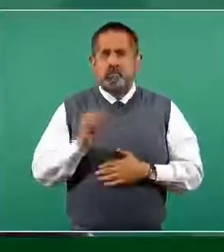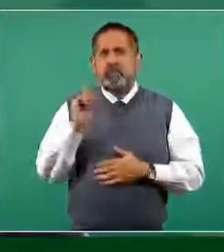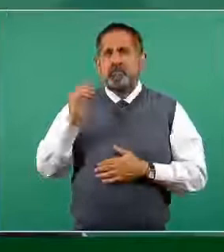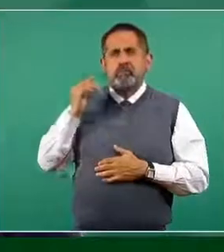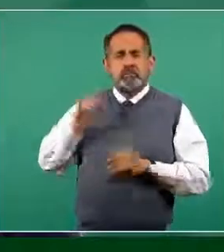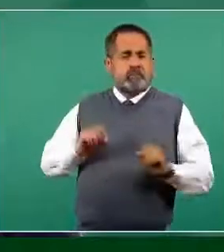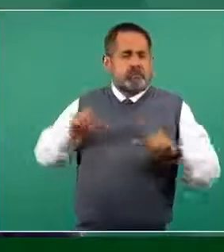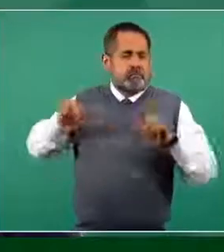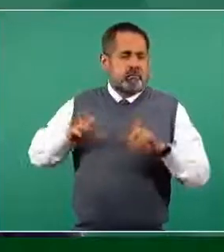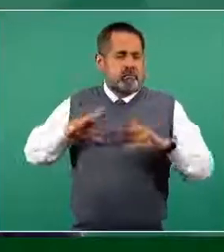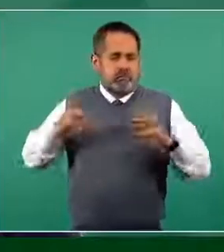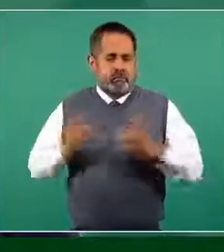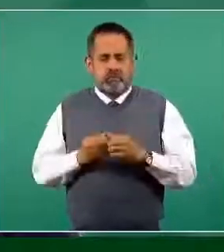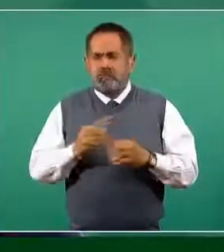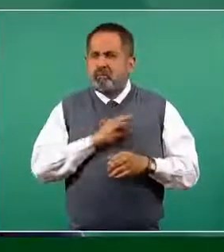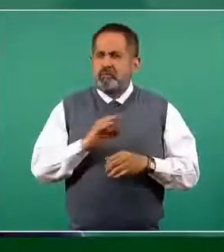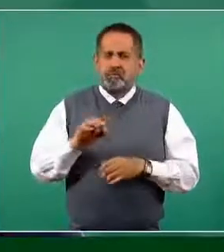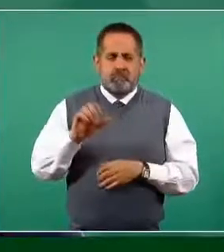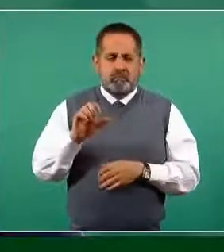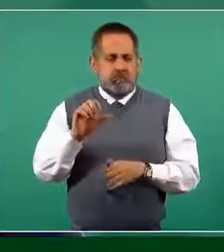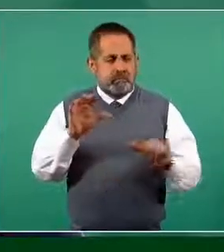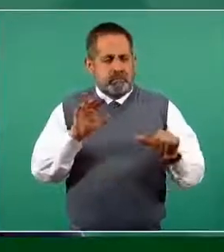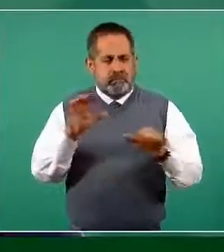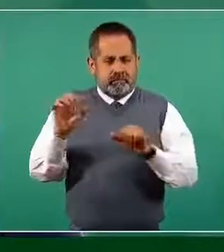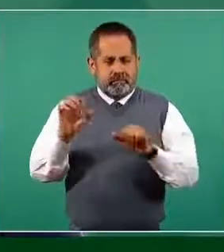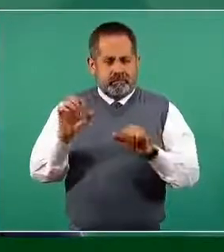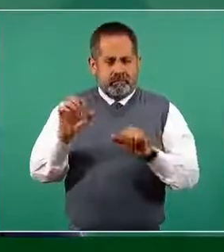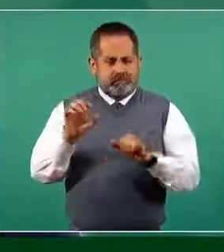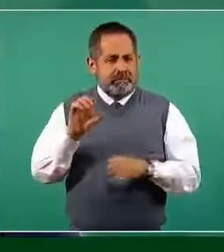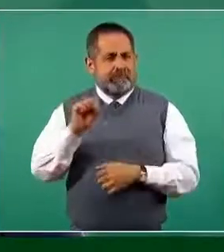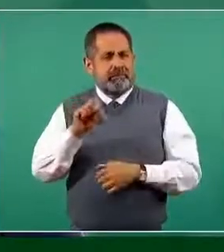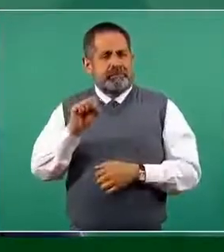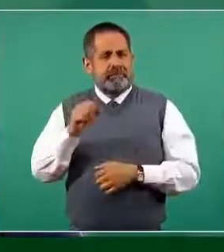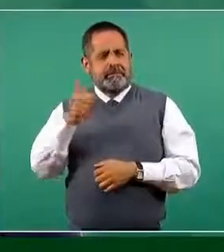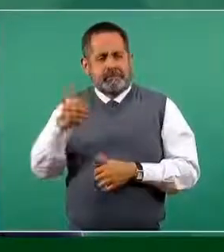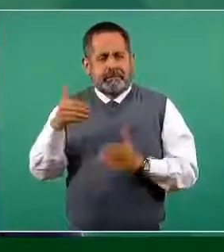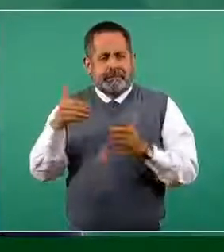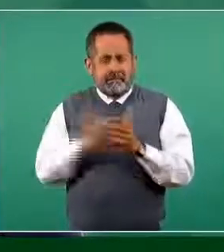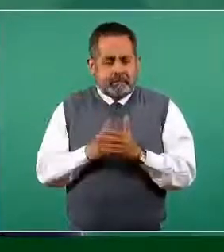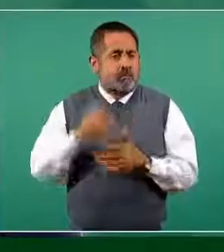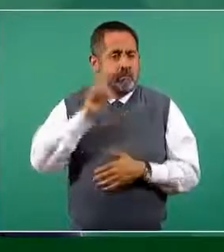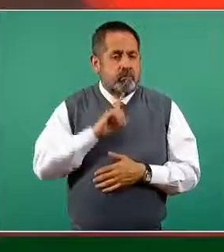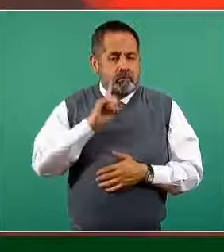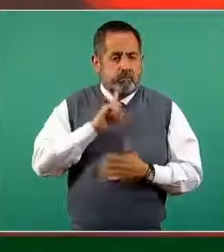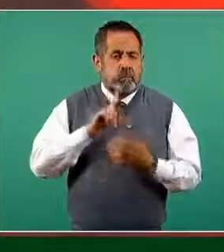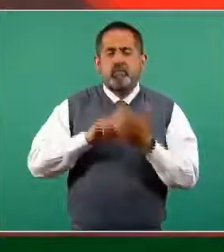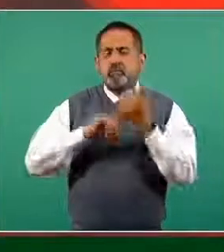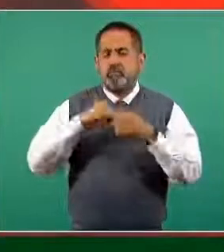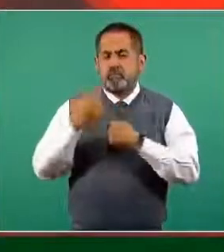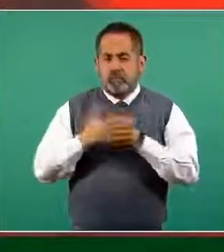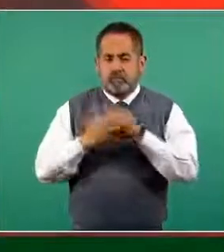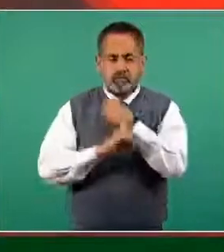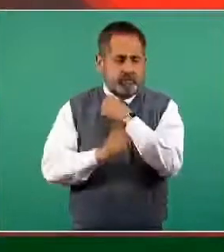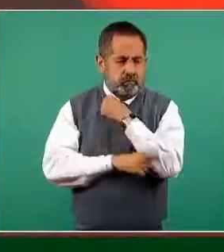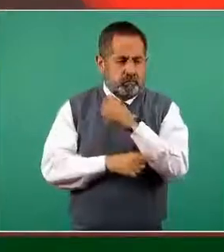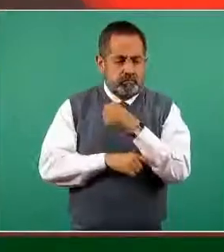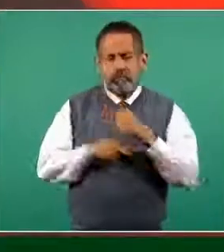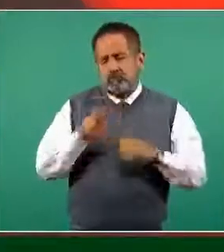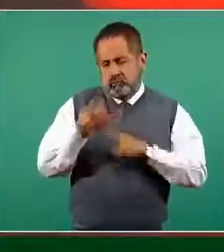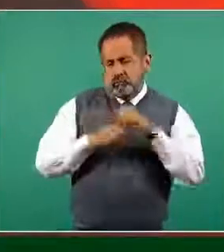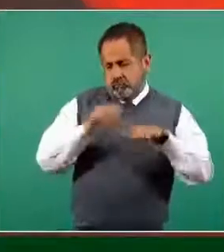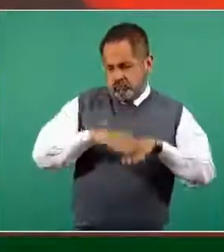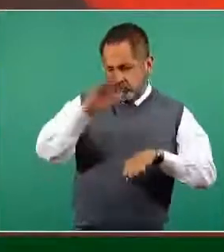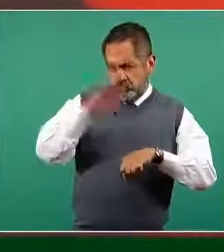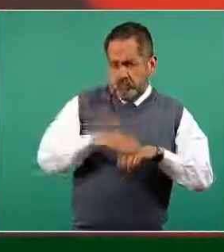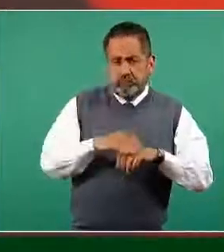aquí, llevábamos un poco más de 66,000 mujeres embarazadas de 18 años y más y con